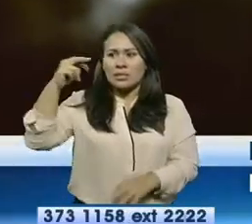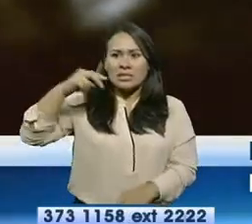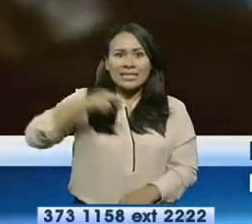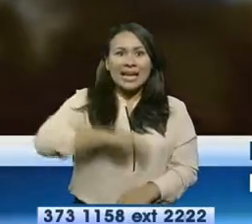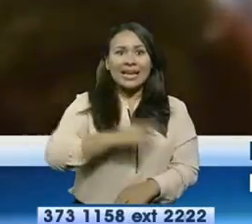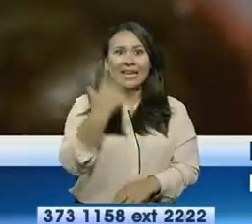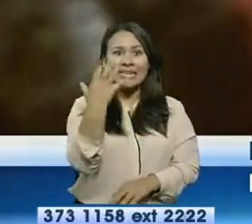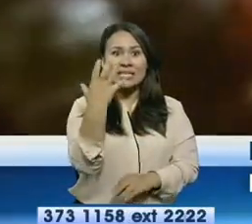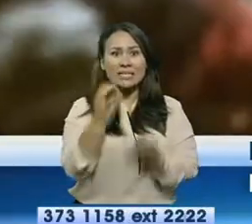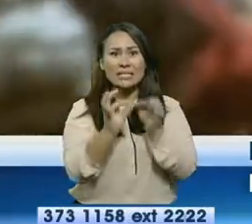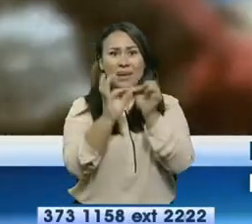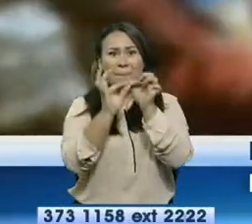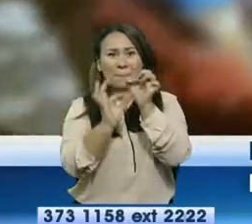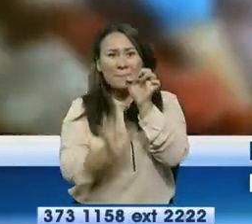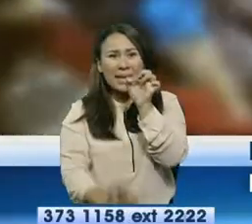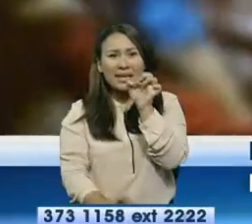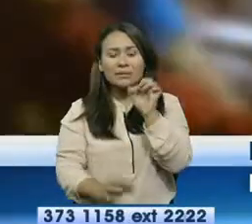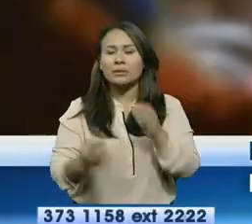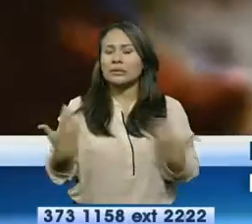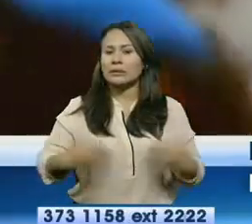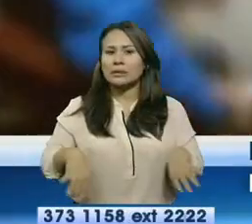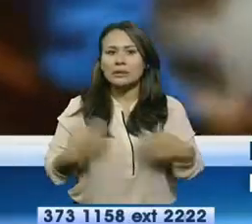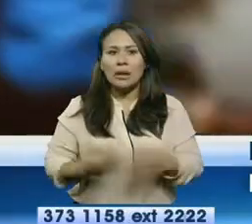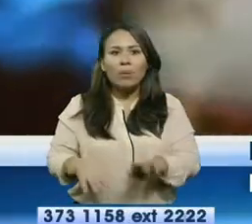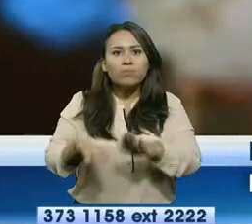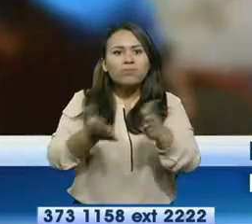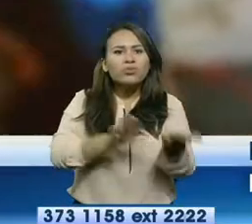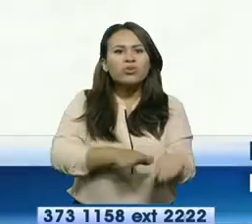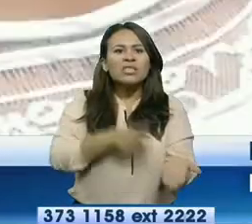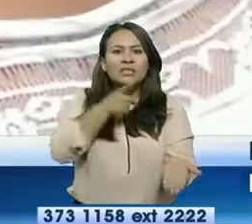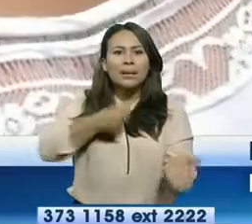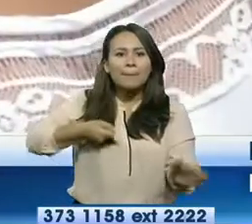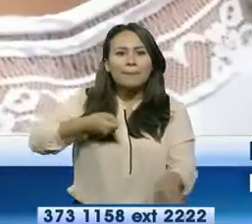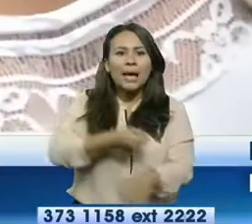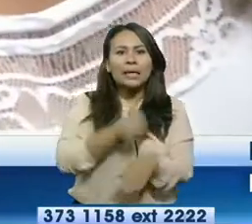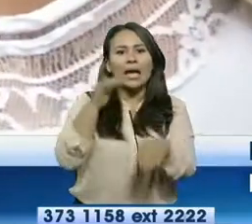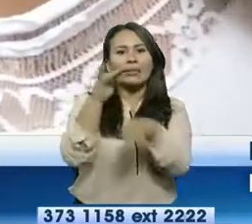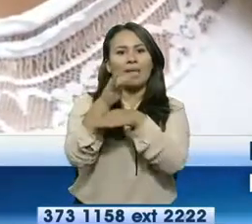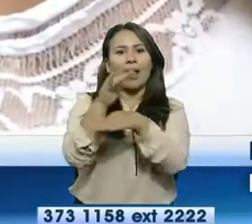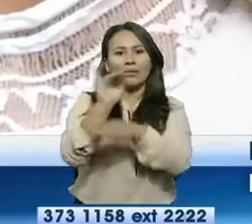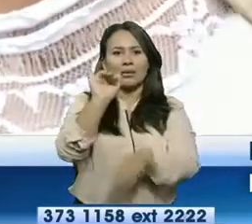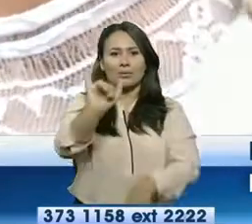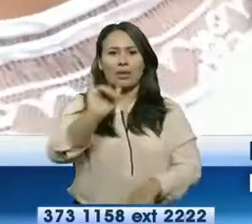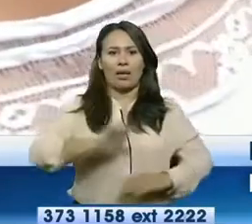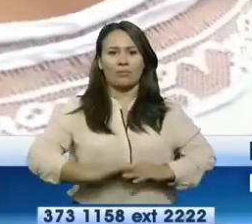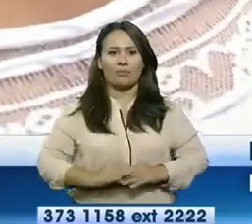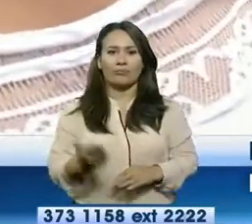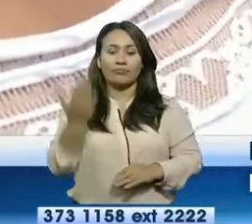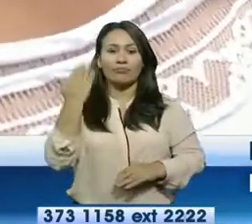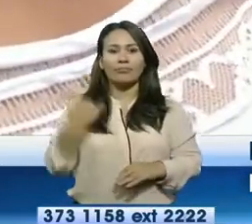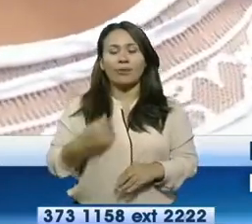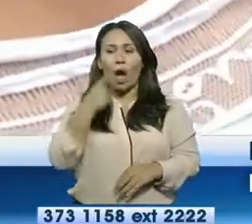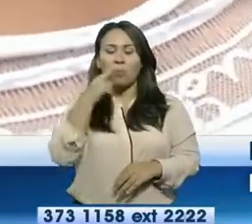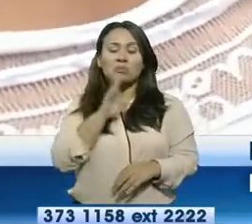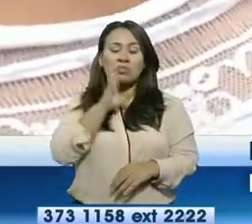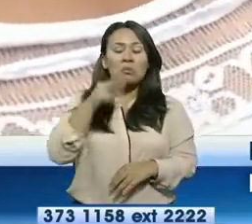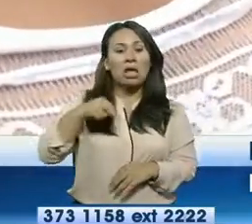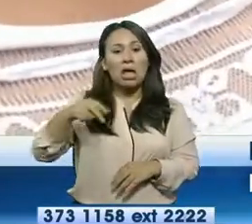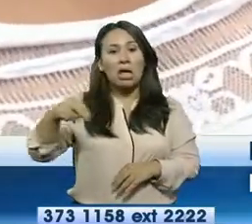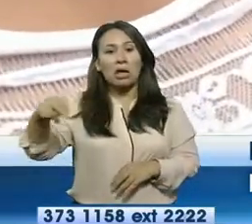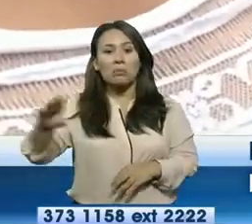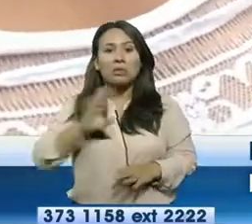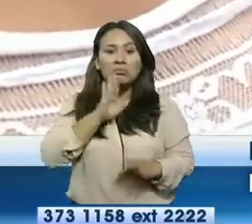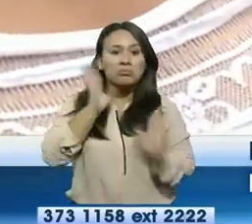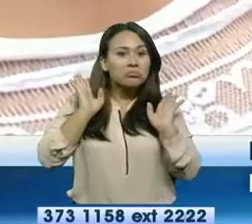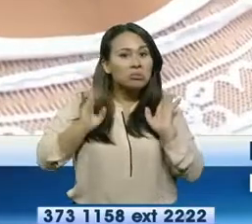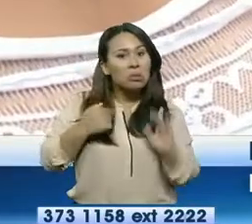cuerpo. Presuntamente el crimen ocurrió el sábado por la tarde. Él se va de aquí hasta allá, va caminando. ¿Eso se ve en la cámara? Sí.